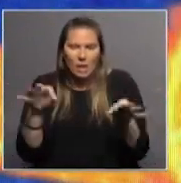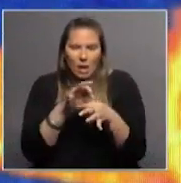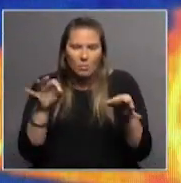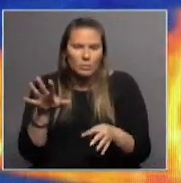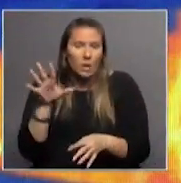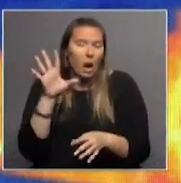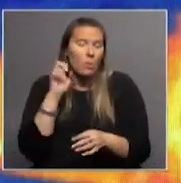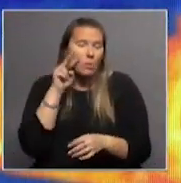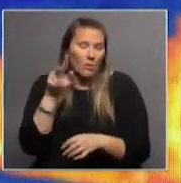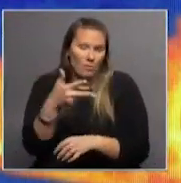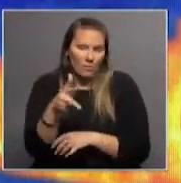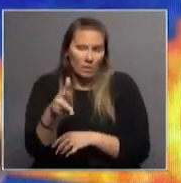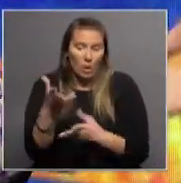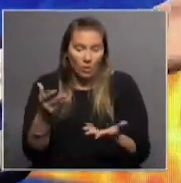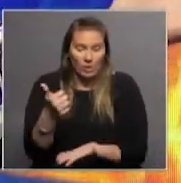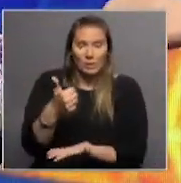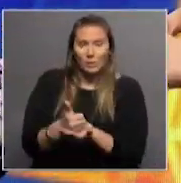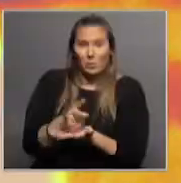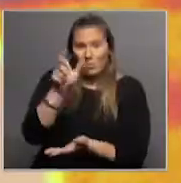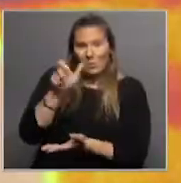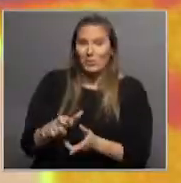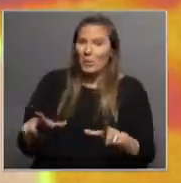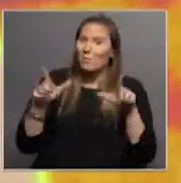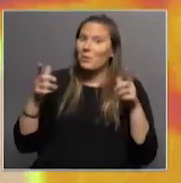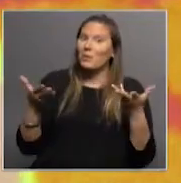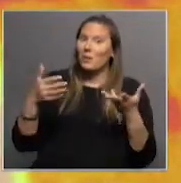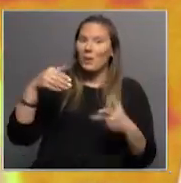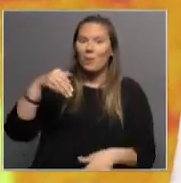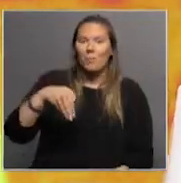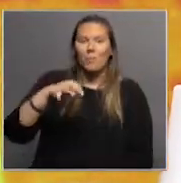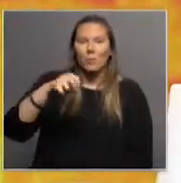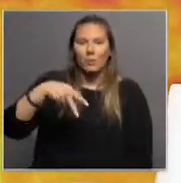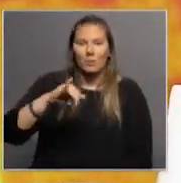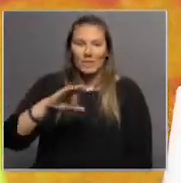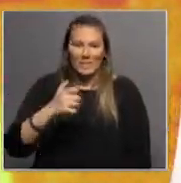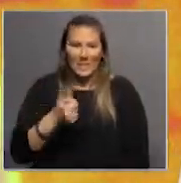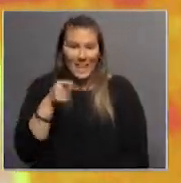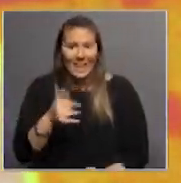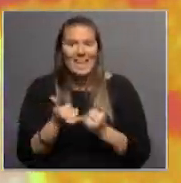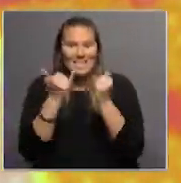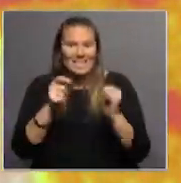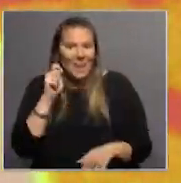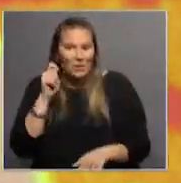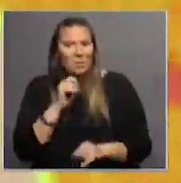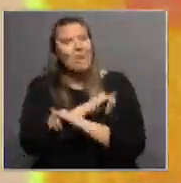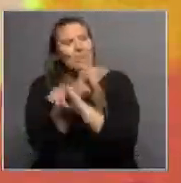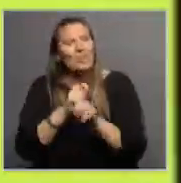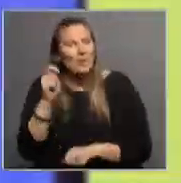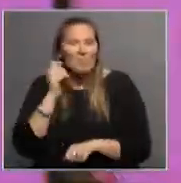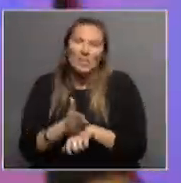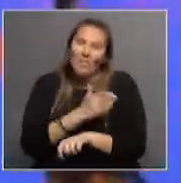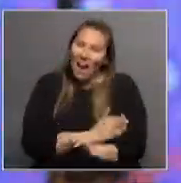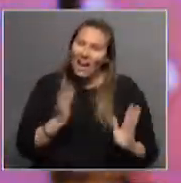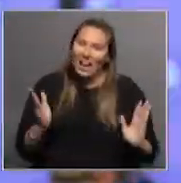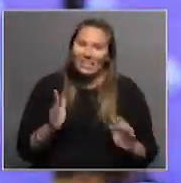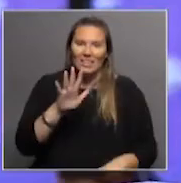también y bueno ya estoy acá con la protagonista con ella con mónica navarro que además de este día es el cumpleaños feliz cumpleaños del andador